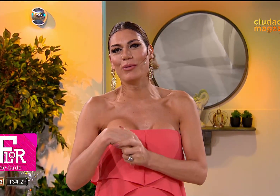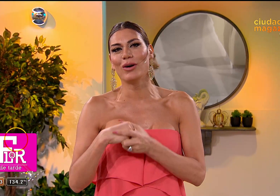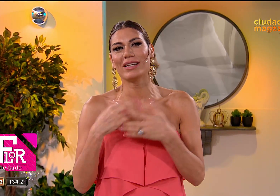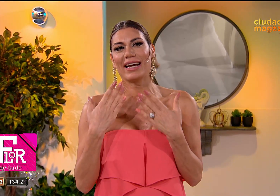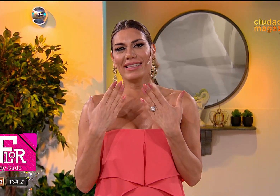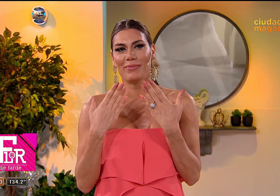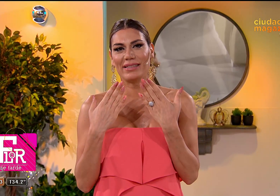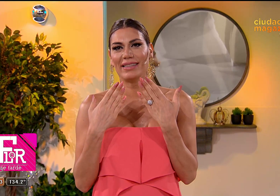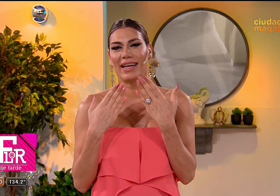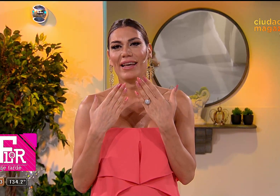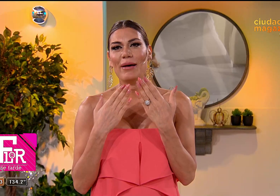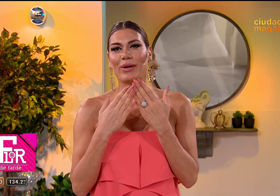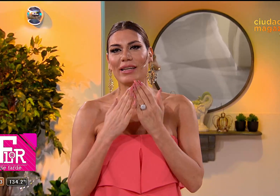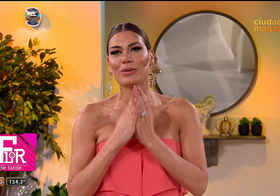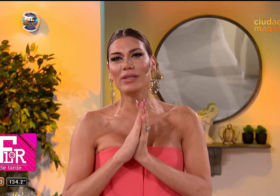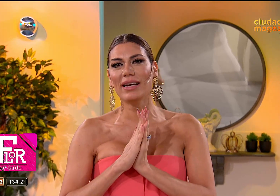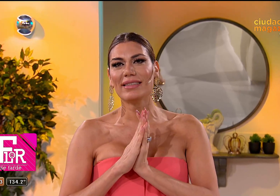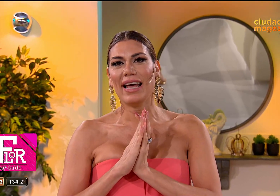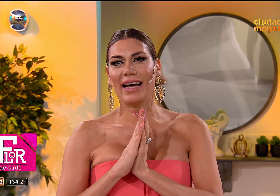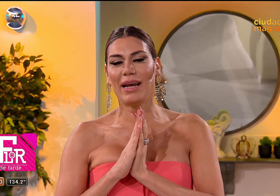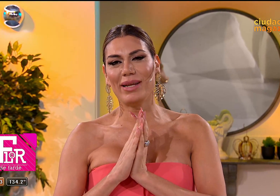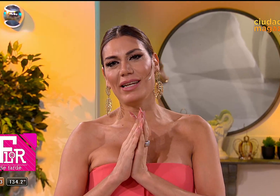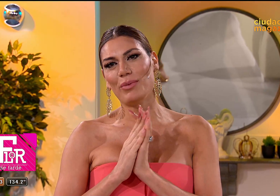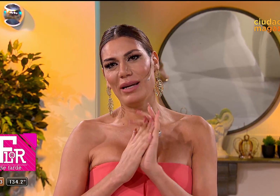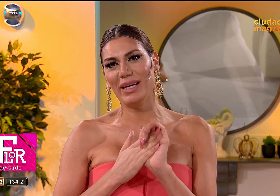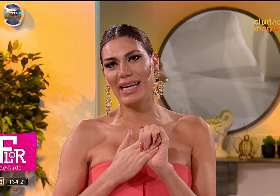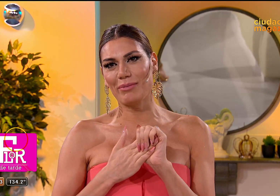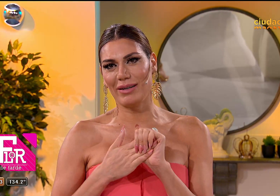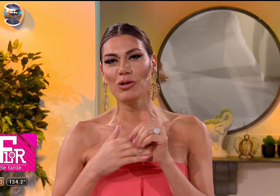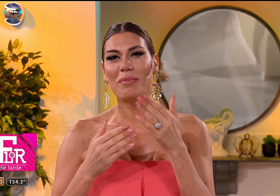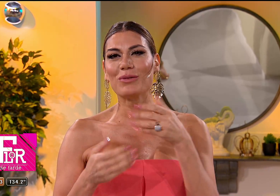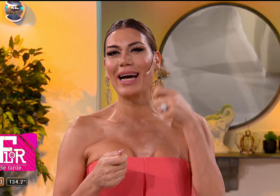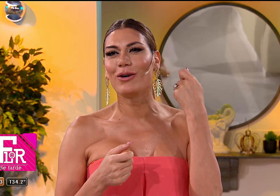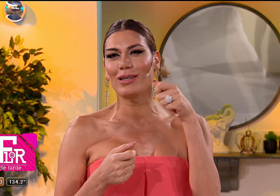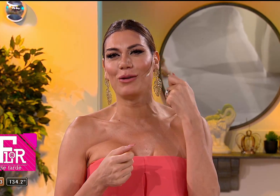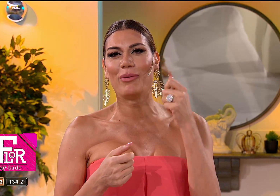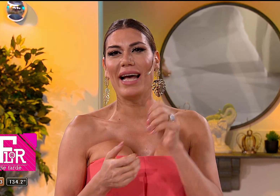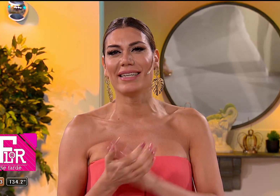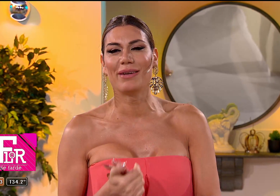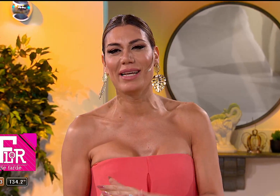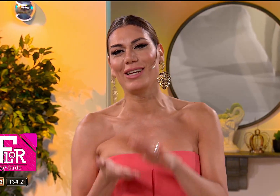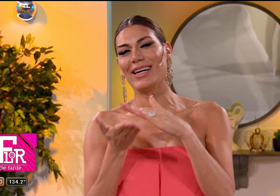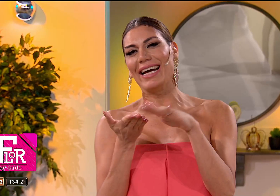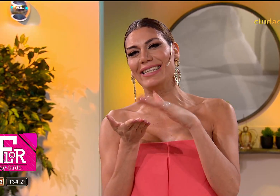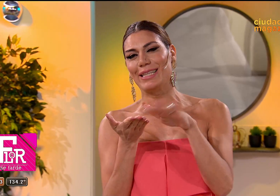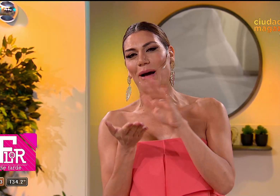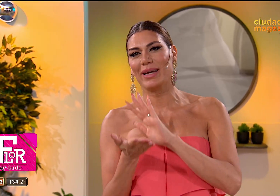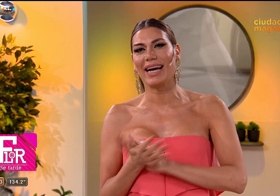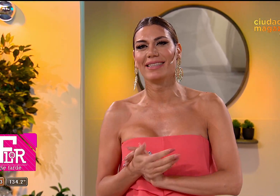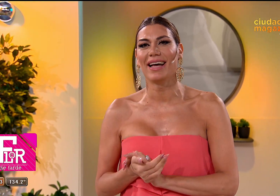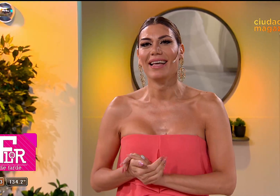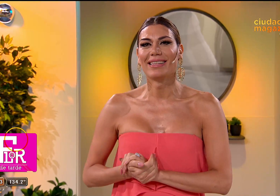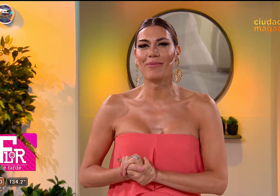piel fabulosa. A la gente de Mi Center, por las uñas. A Andrea Pellegrino, por el make-up. Uy, mandó unas cosas, unos blush. Andrea Pellegrino, carísima,